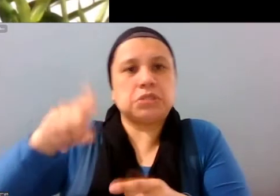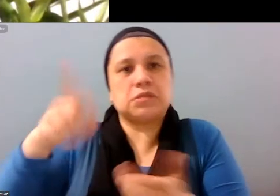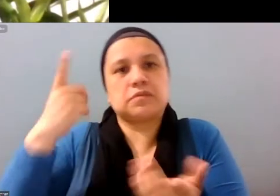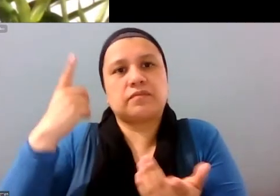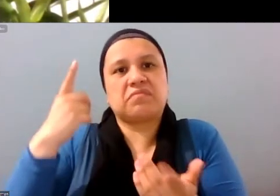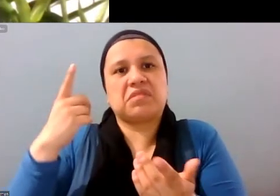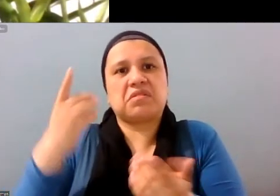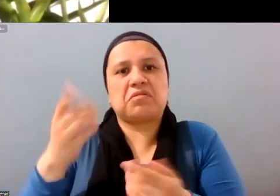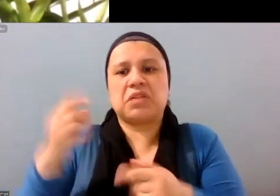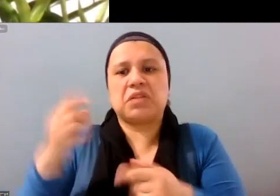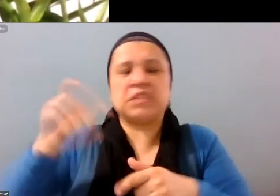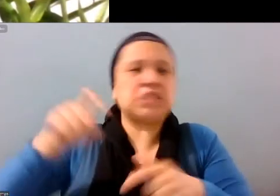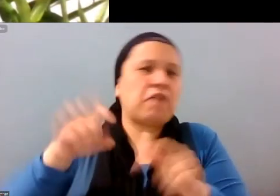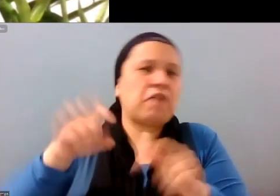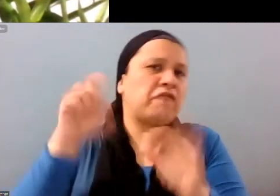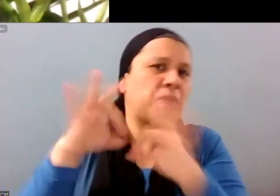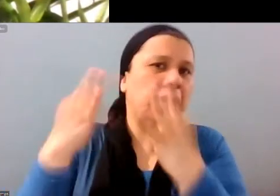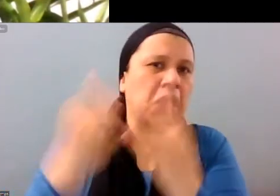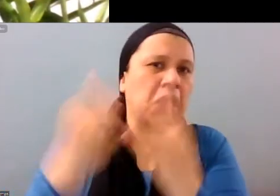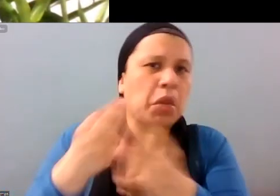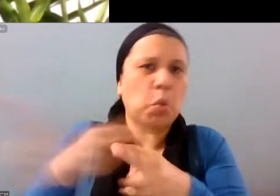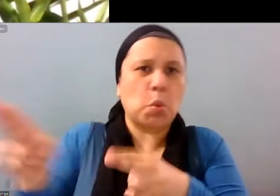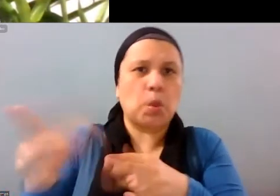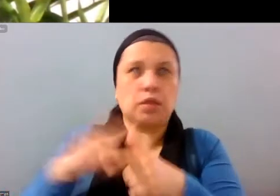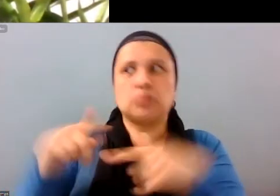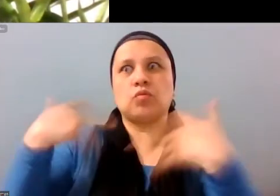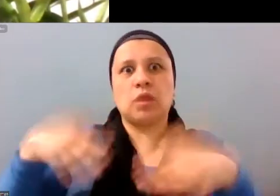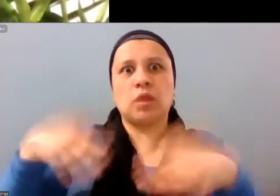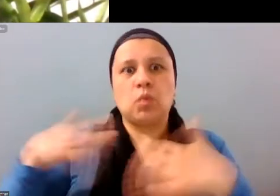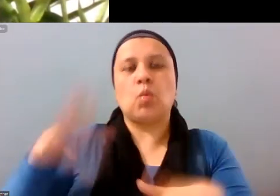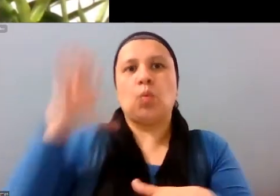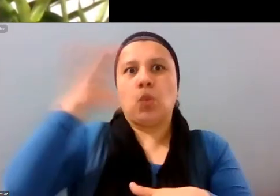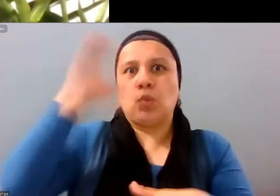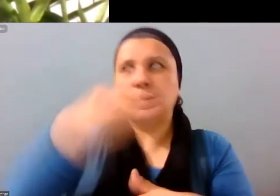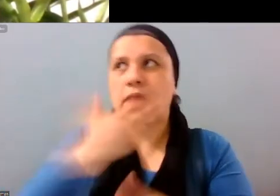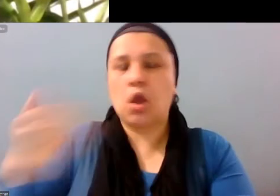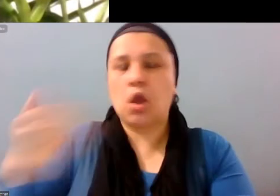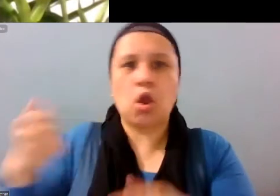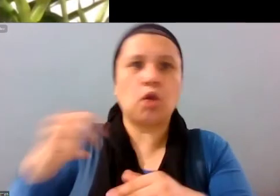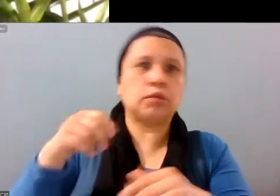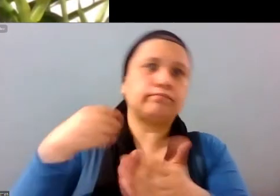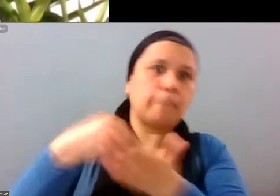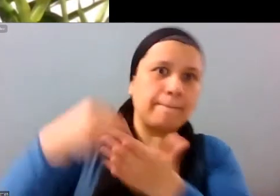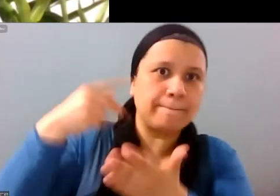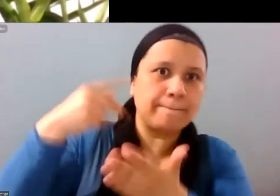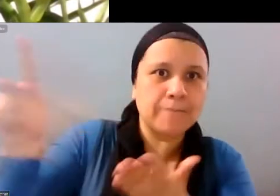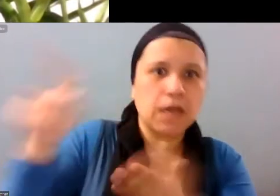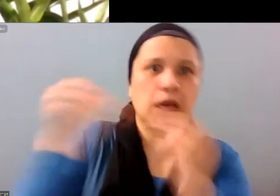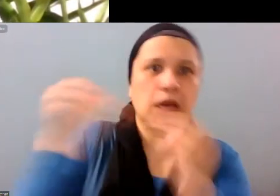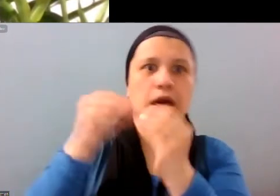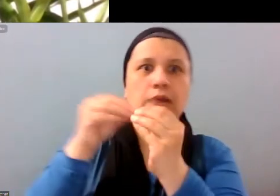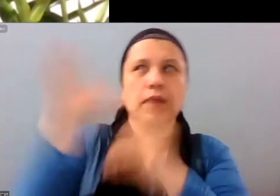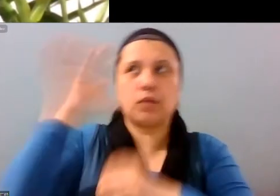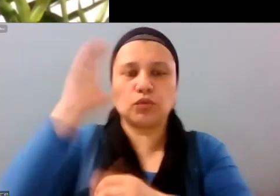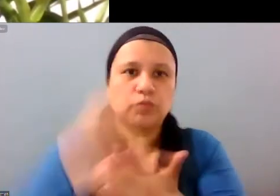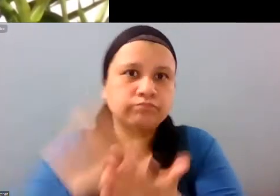familiares tuvieron que salir corriendo a buscar una mejor conexión a pagar más a buscar el equipo y bueno por